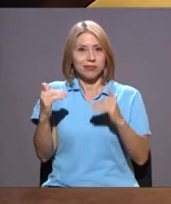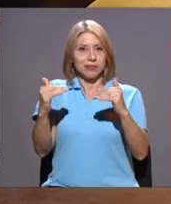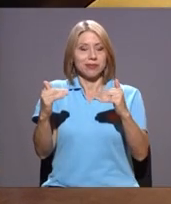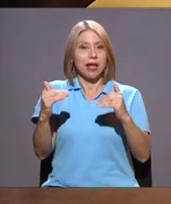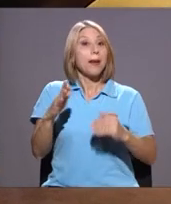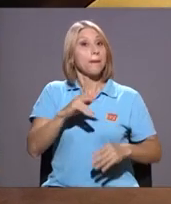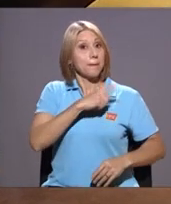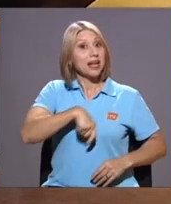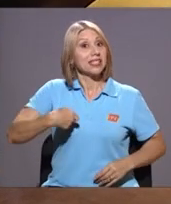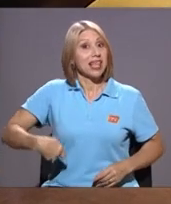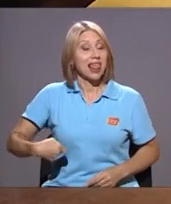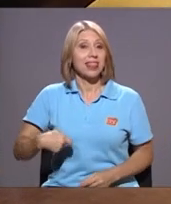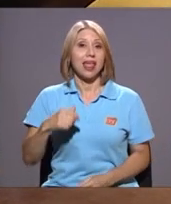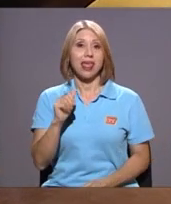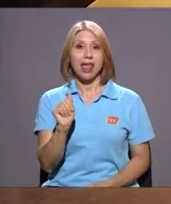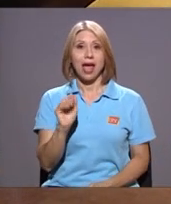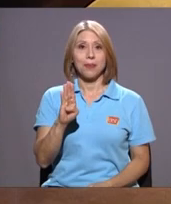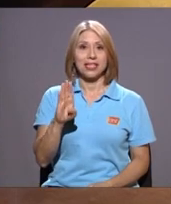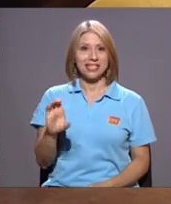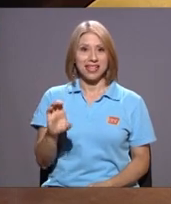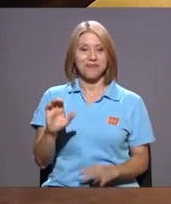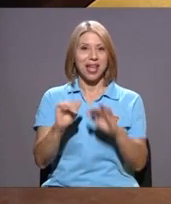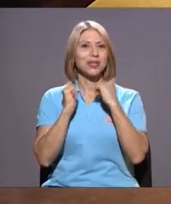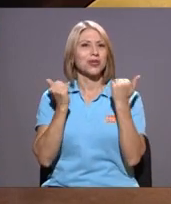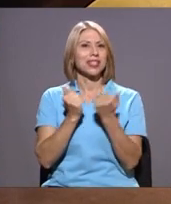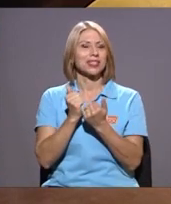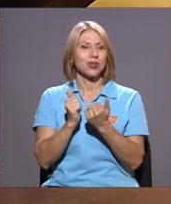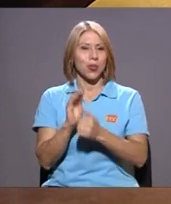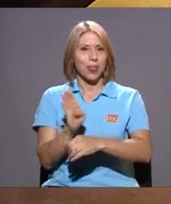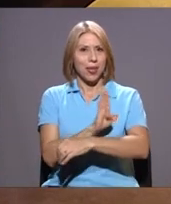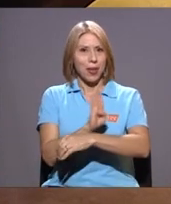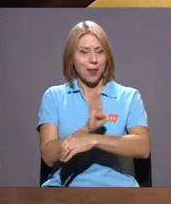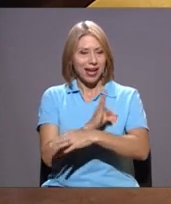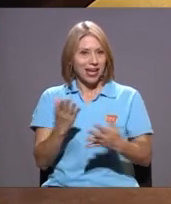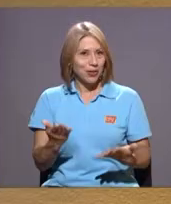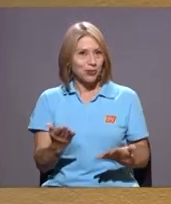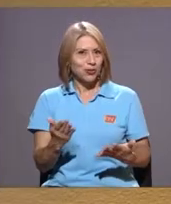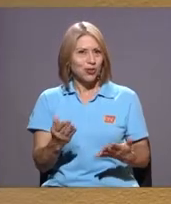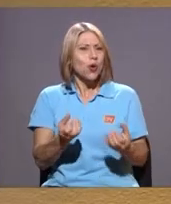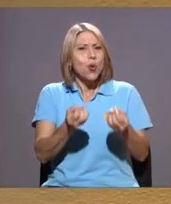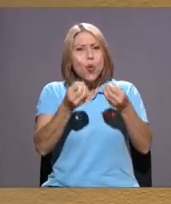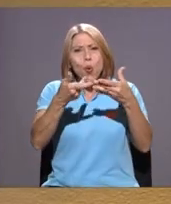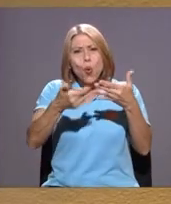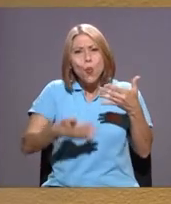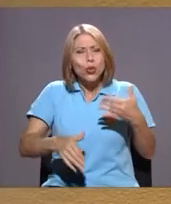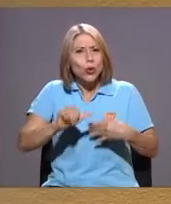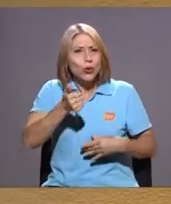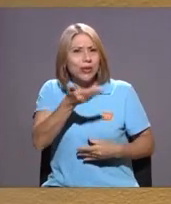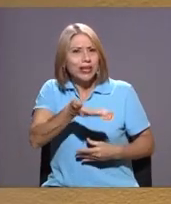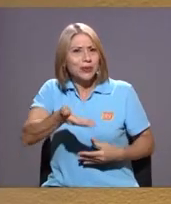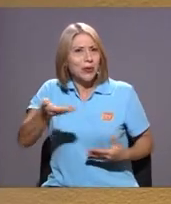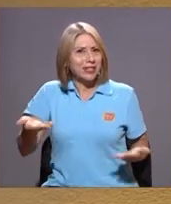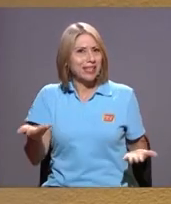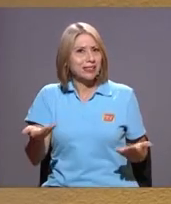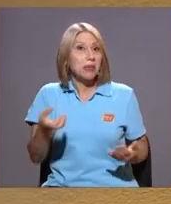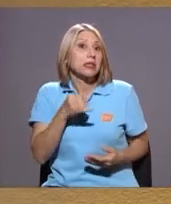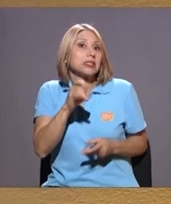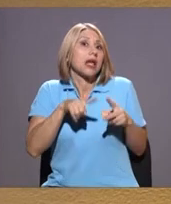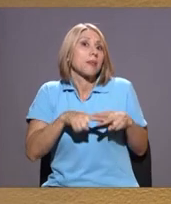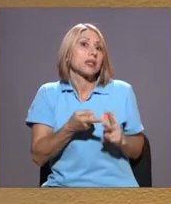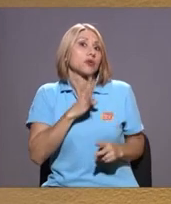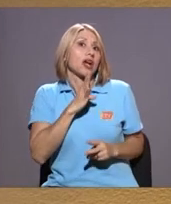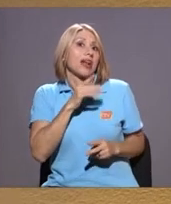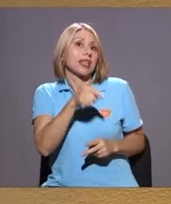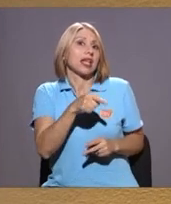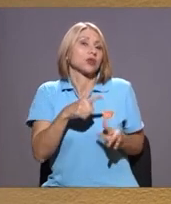presidente de abc y un montón de otras cosas de las cuales si empezamos a hablar de eso le